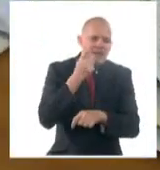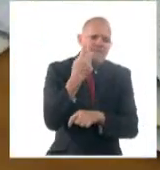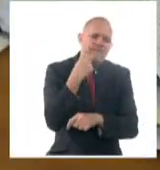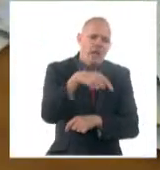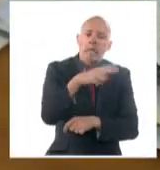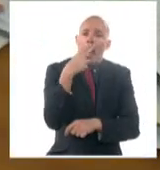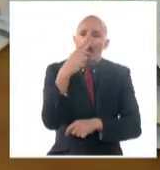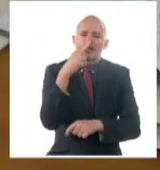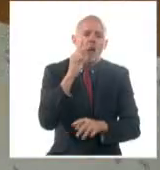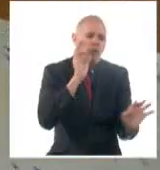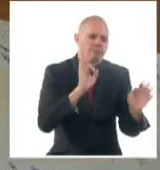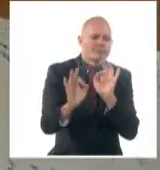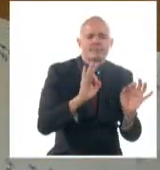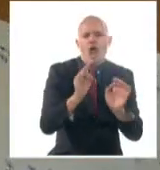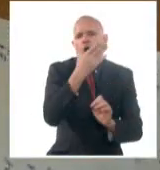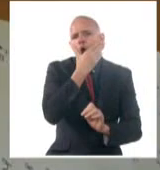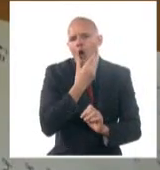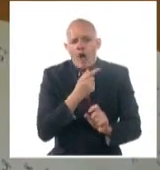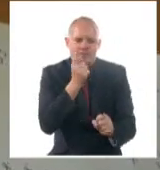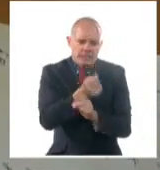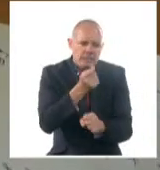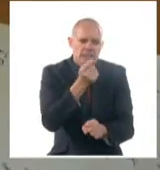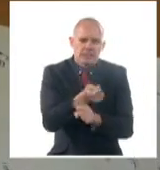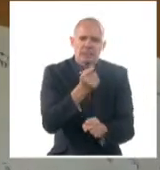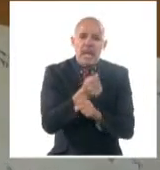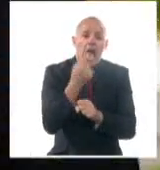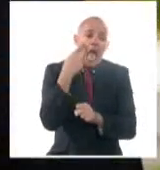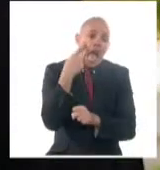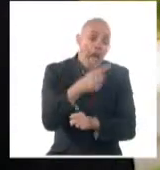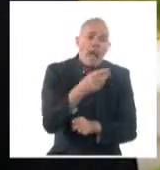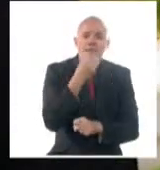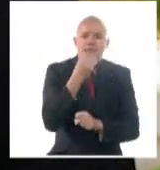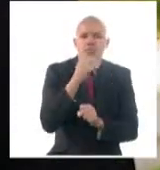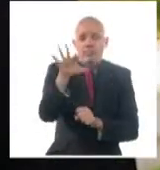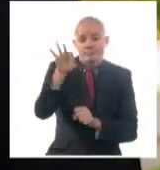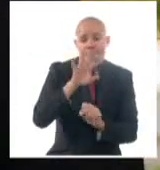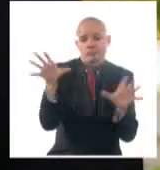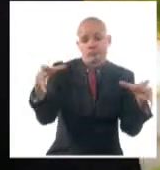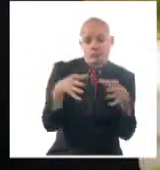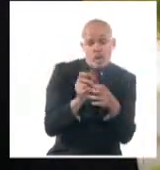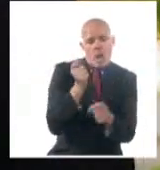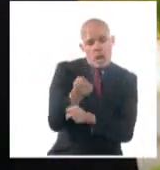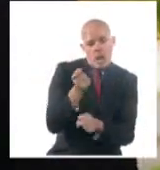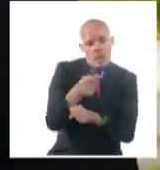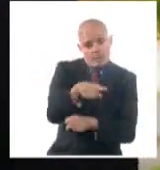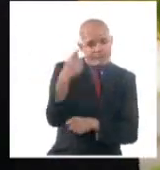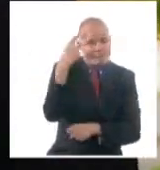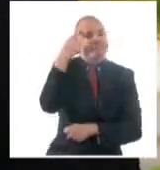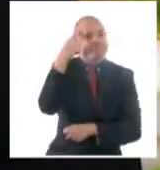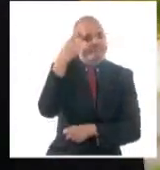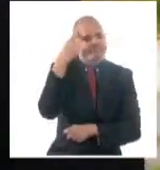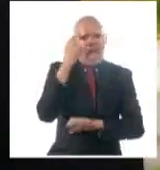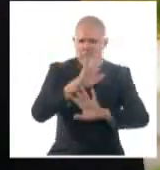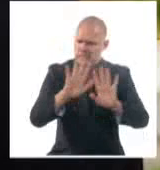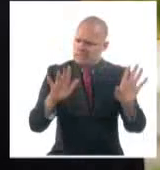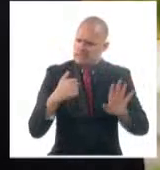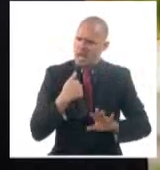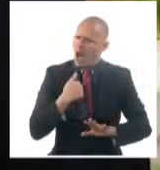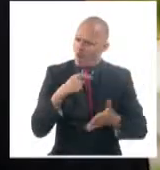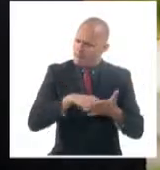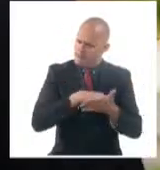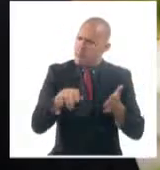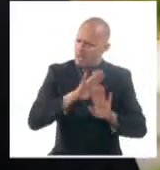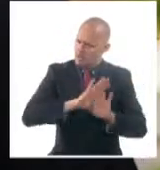puedan dialogar y participar representantes de este grupo etario. En ese sentido hay una voluntad y una prioridad